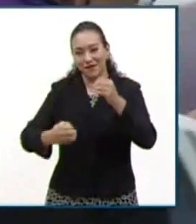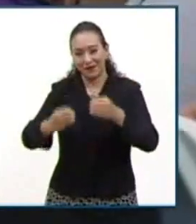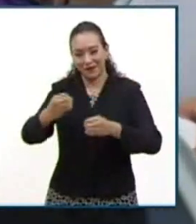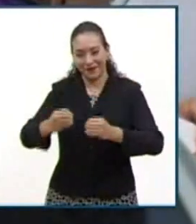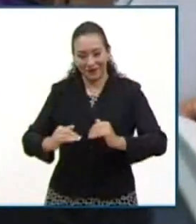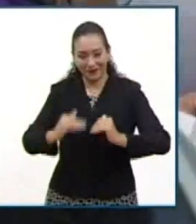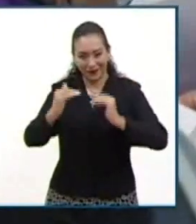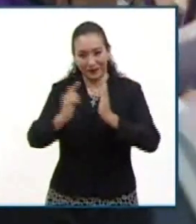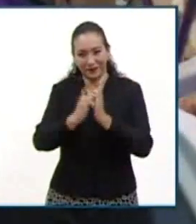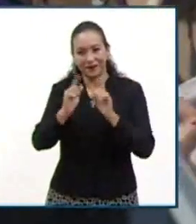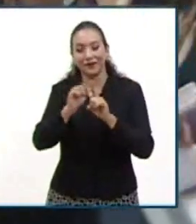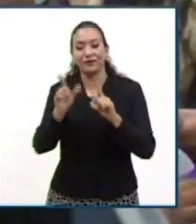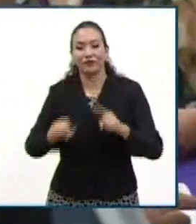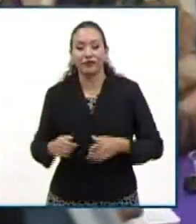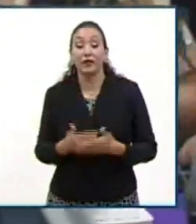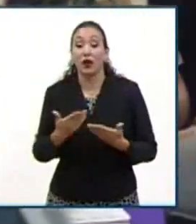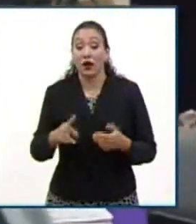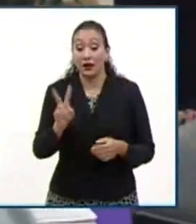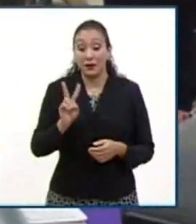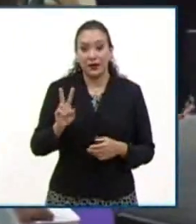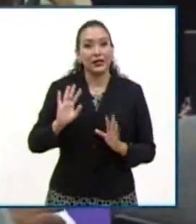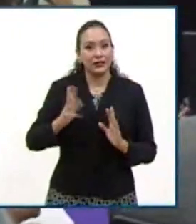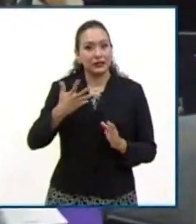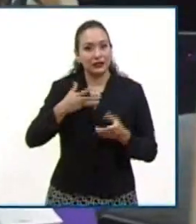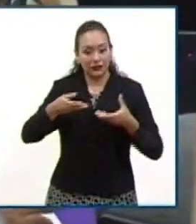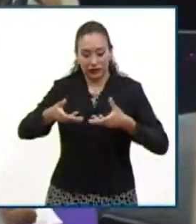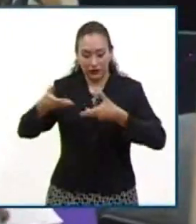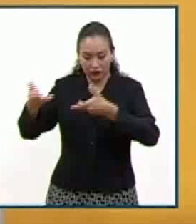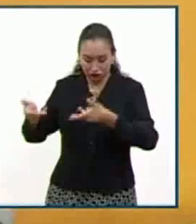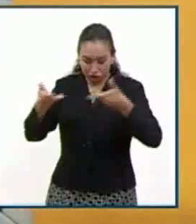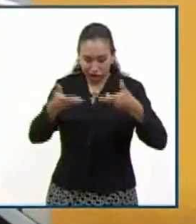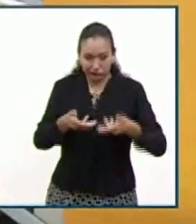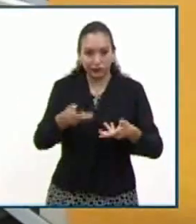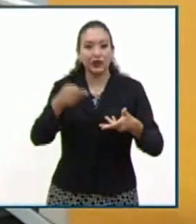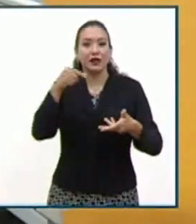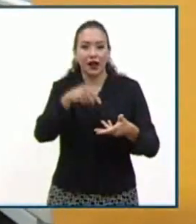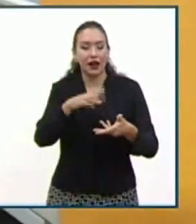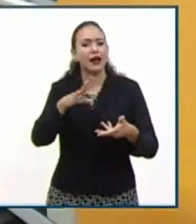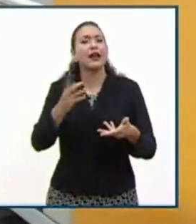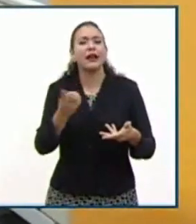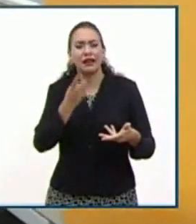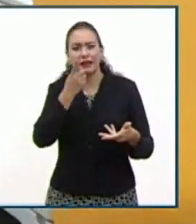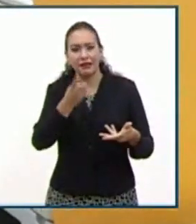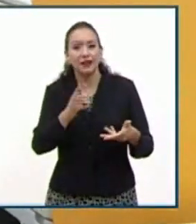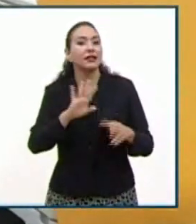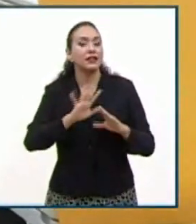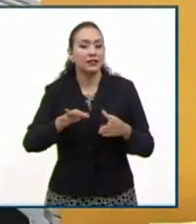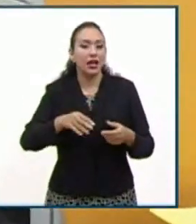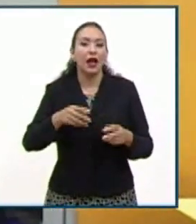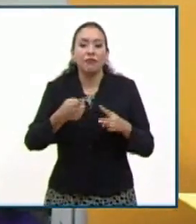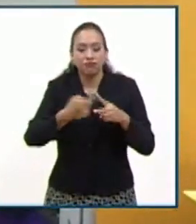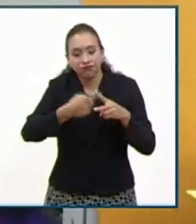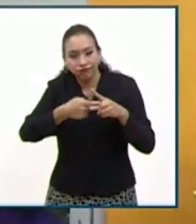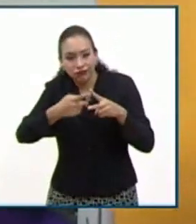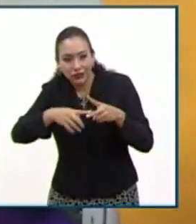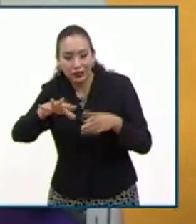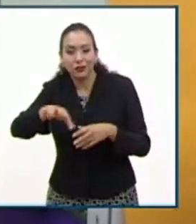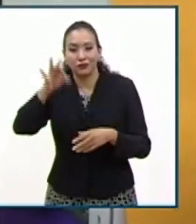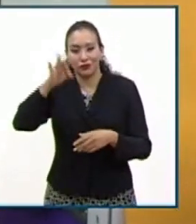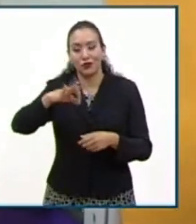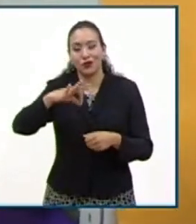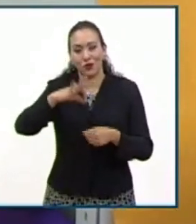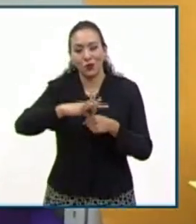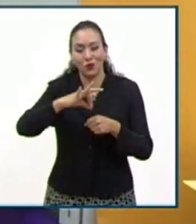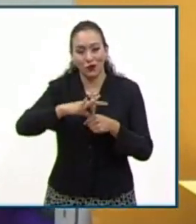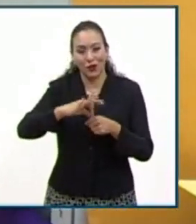viernes, la Sala Superior comenzó a recibir los paquetes electorales y las actas de escrutinio con los cómputos distritales de la